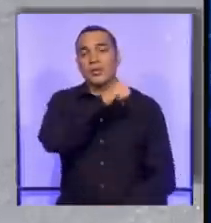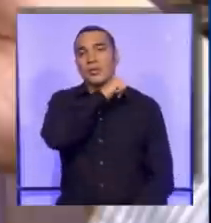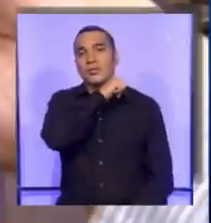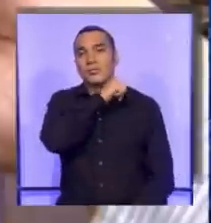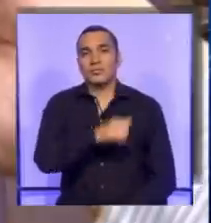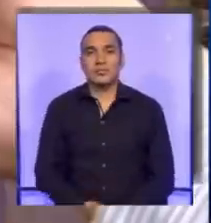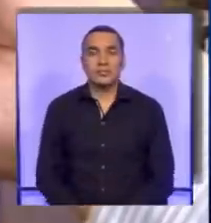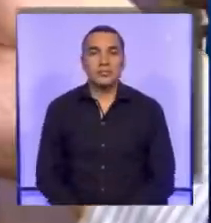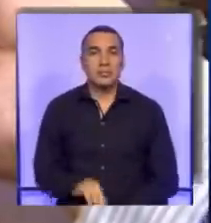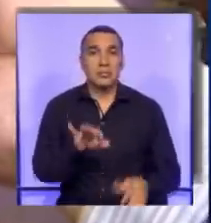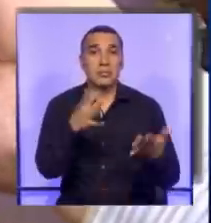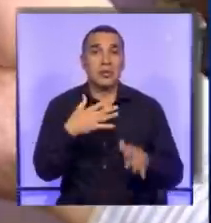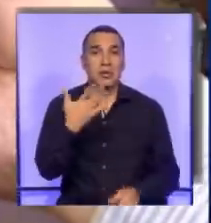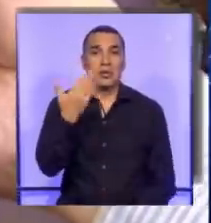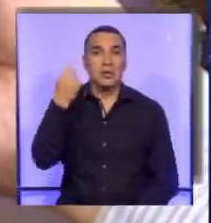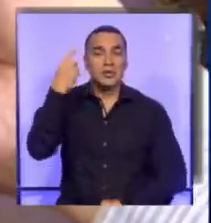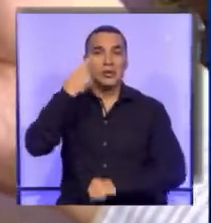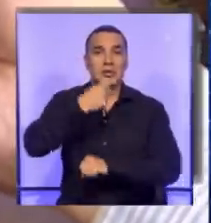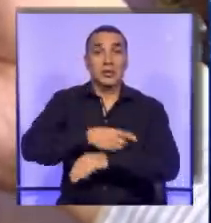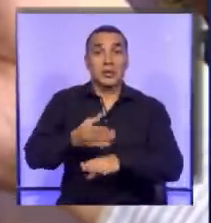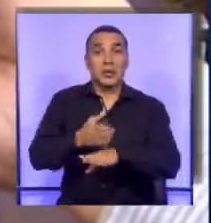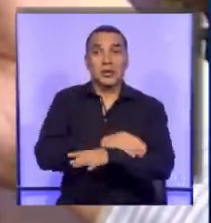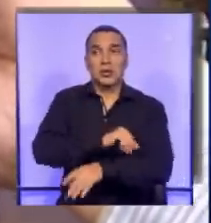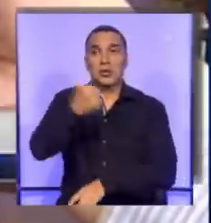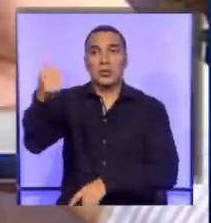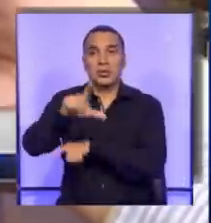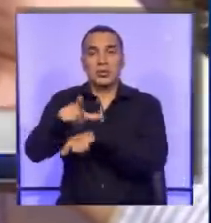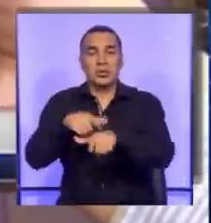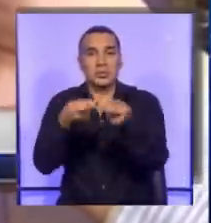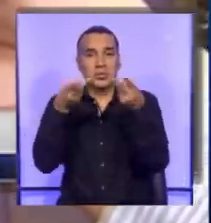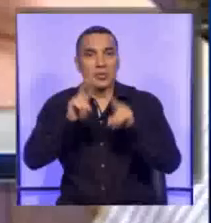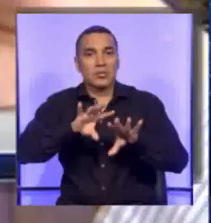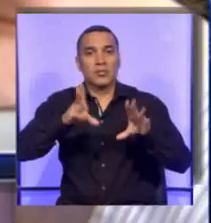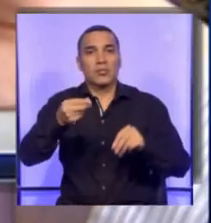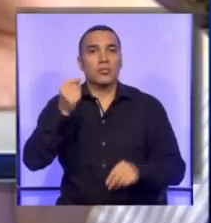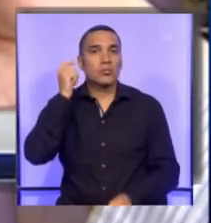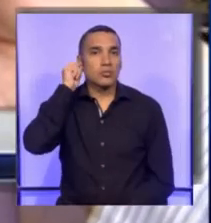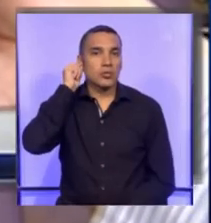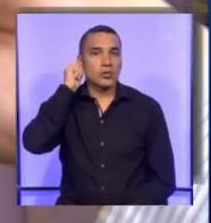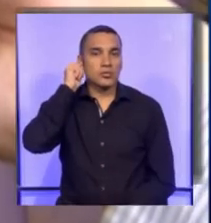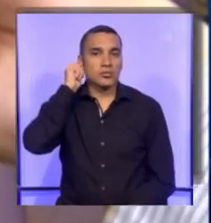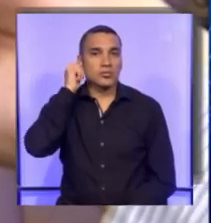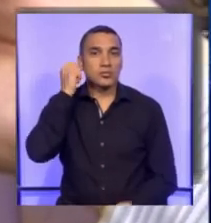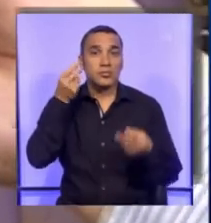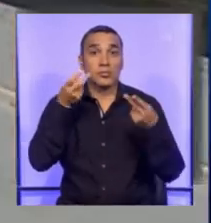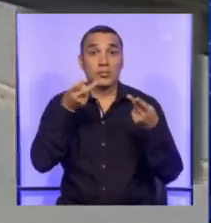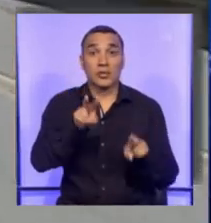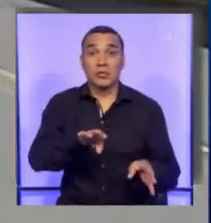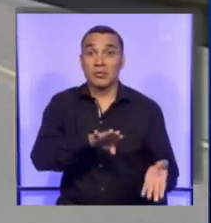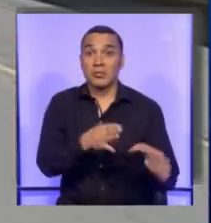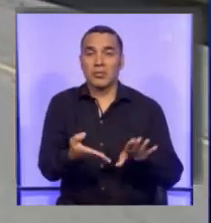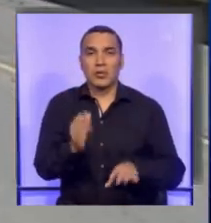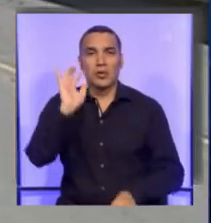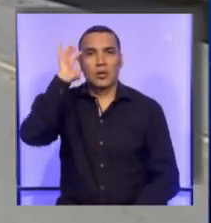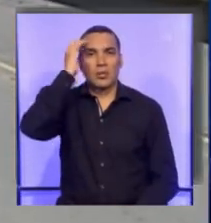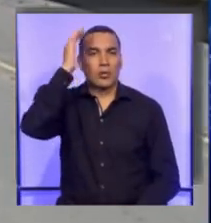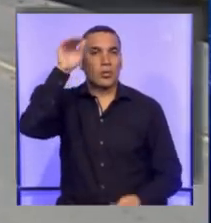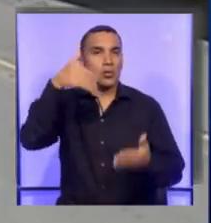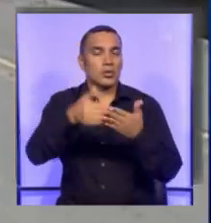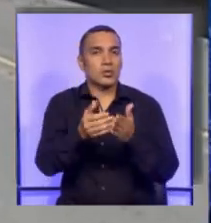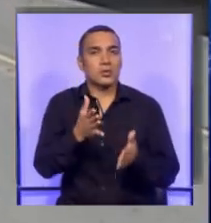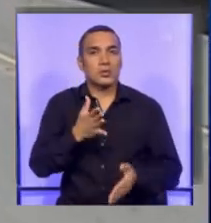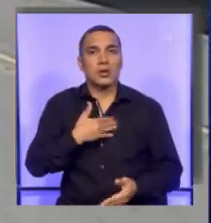Hace más o menos unos 15 días vuelta hubo acá. Le habían asaltado una chica y también falleció. Preocupados todos están y piden